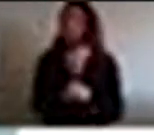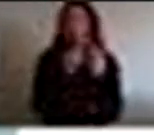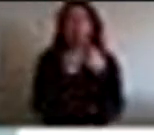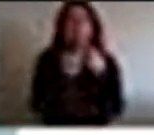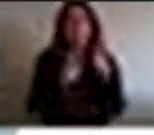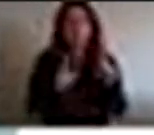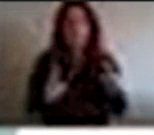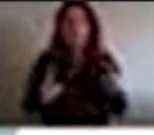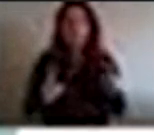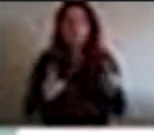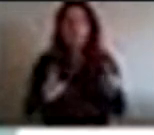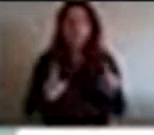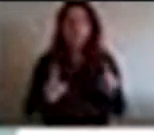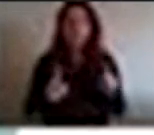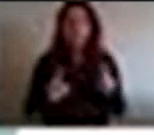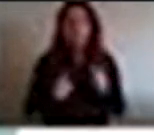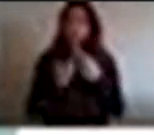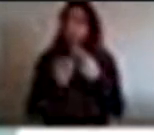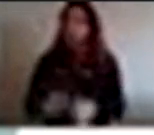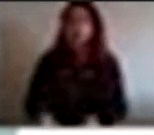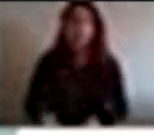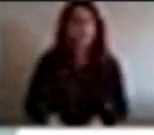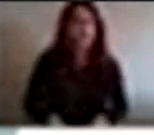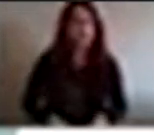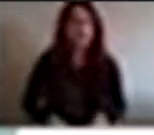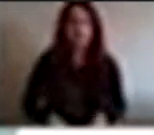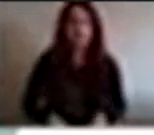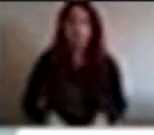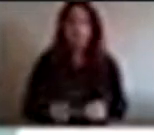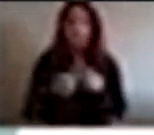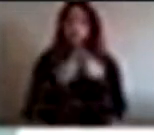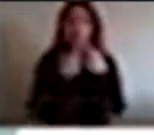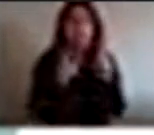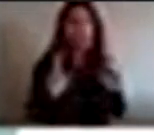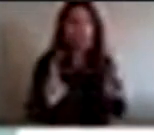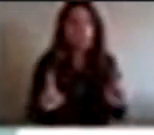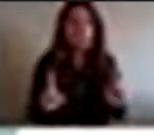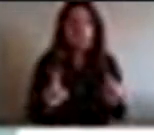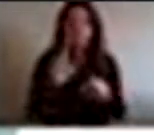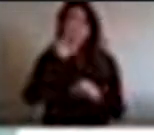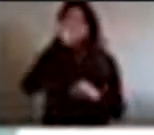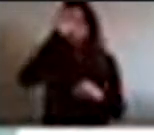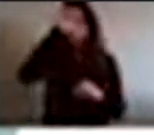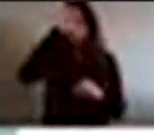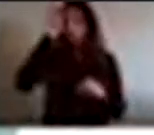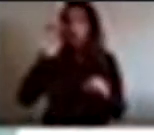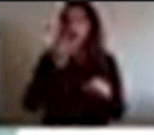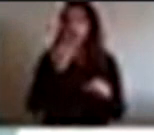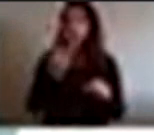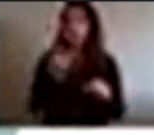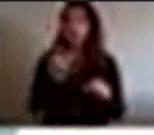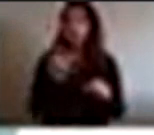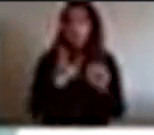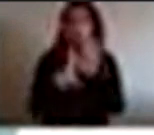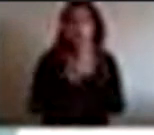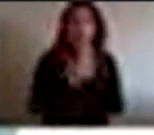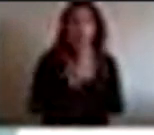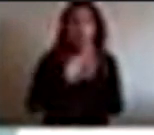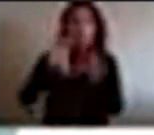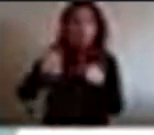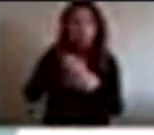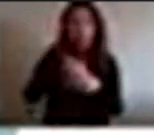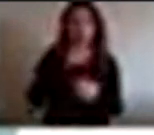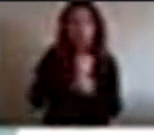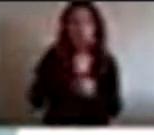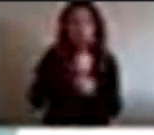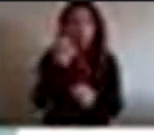contar Campo Elías, la ley de cuotas está solo para el sector público y no, pues hasta ahora